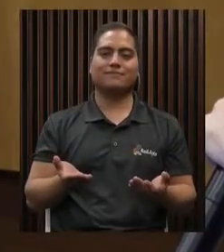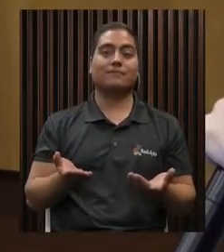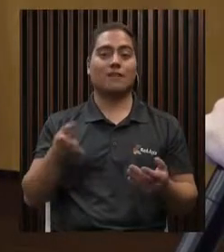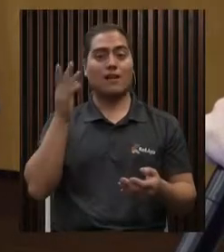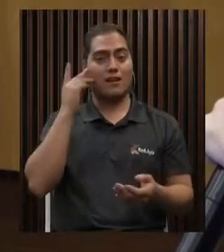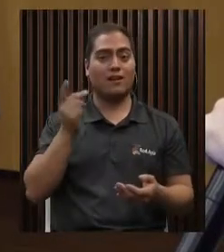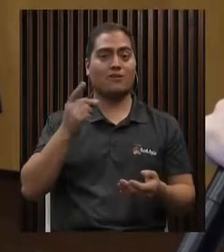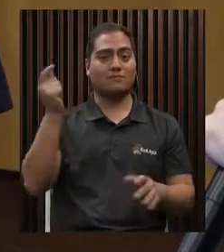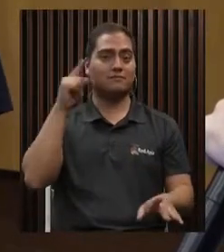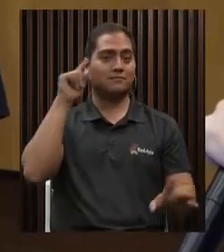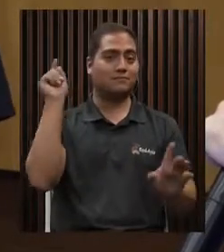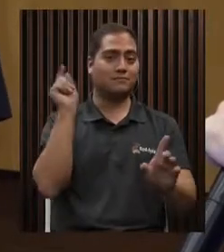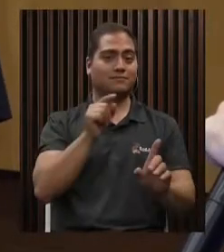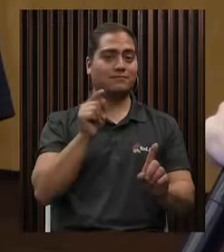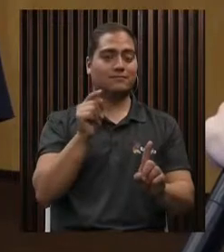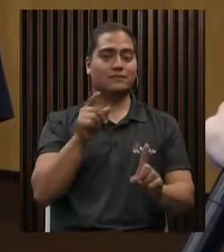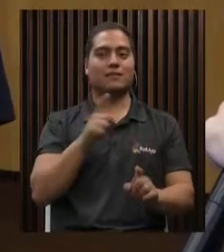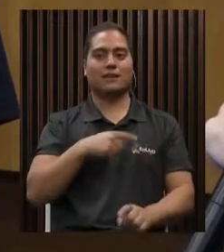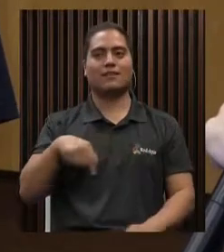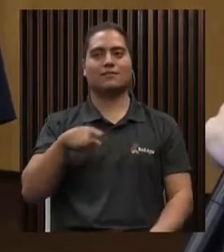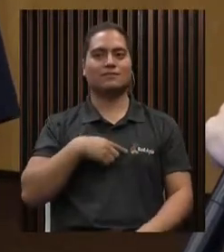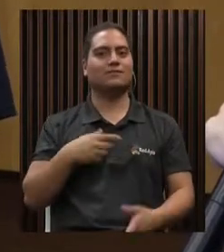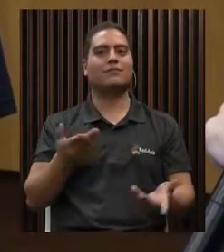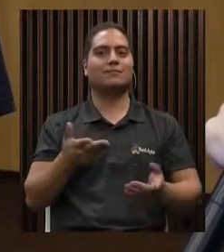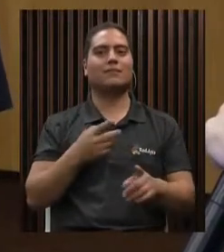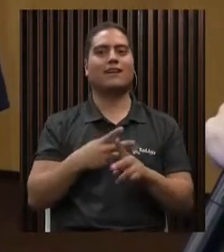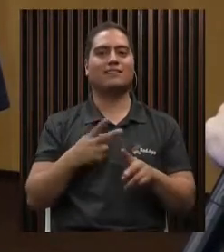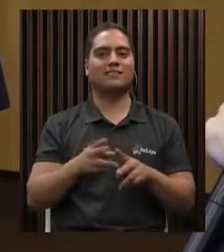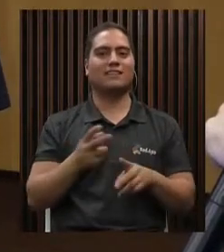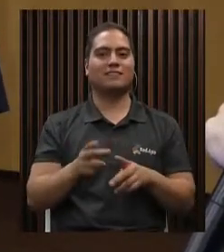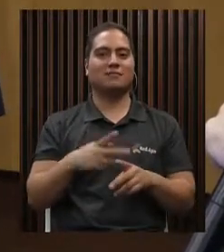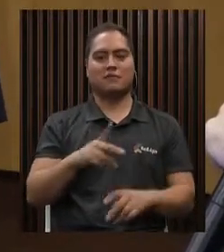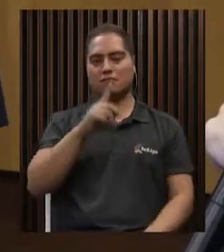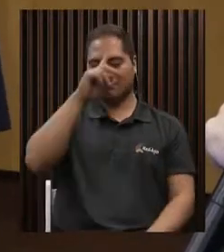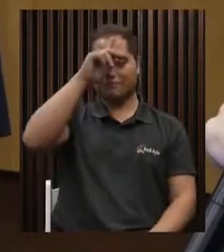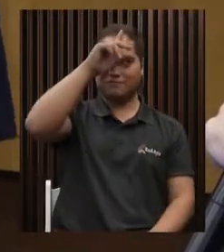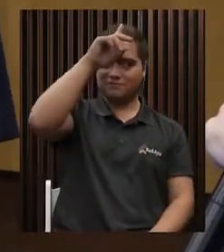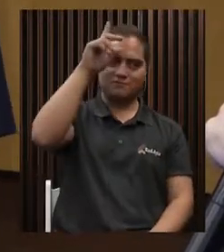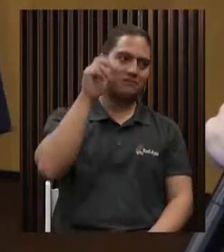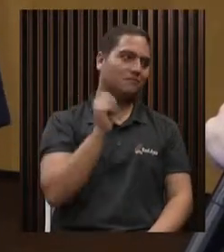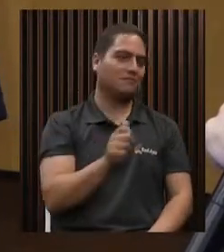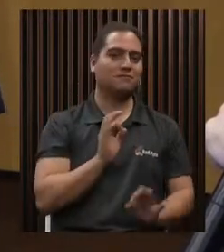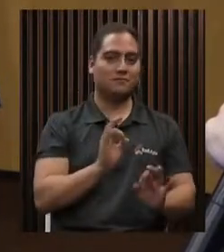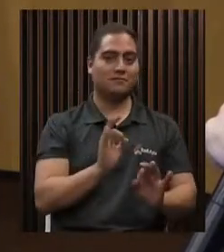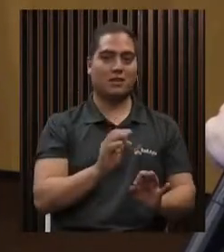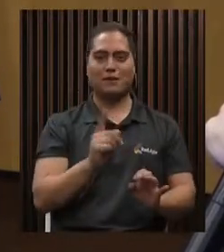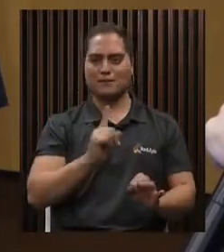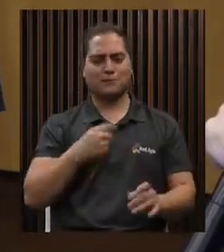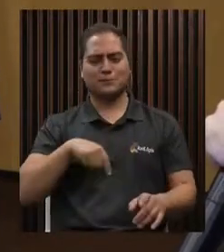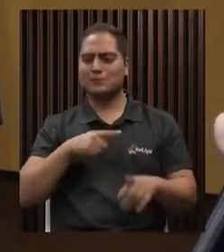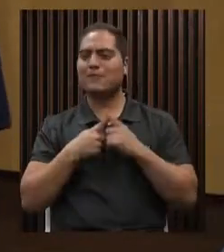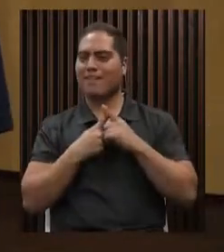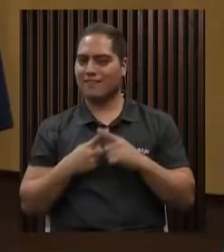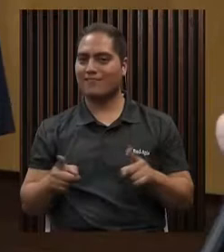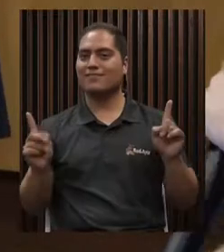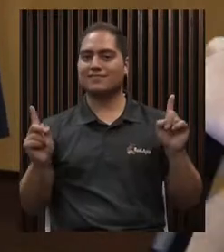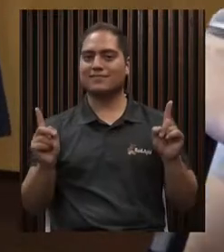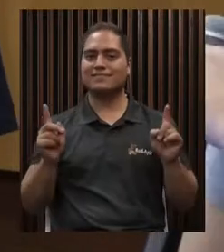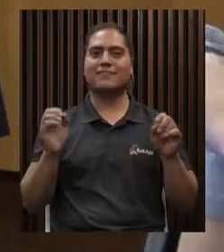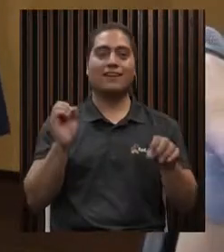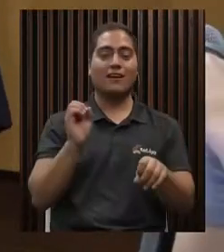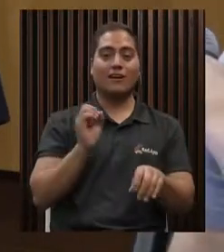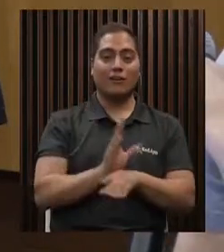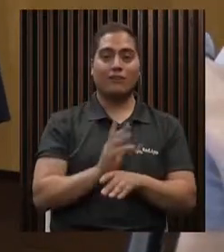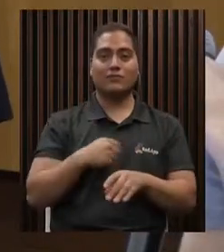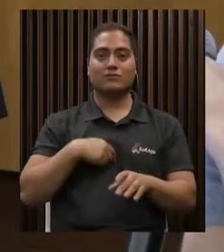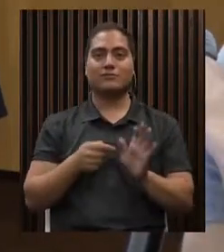la idea es que aquí, ¿cierto?, lo hagamos de la manera poco convencional, como lo decimos. Lo que queremos mostrar en esta obra, cuando ya